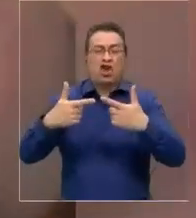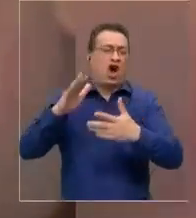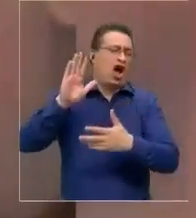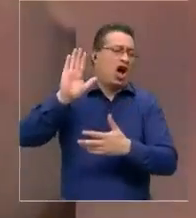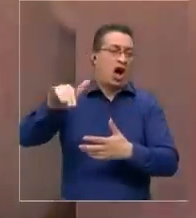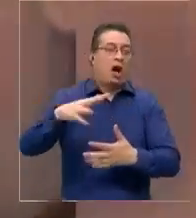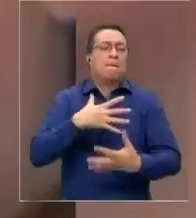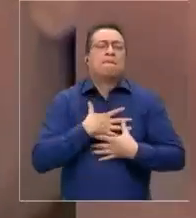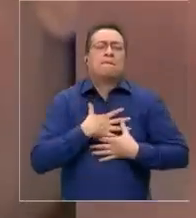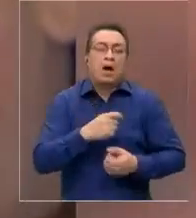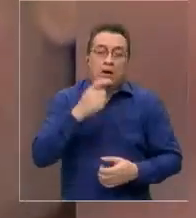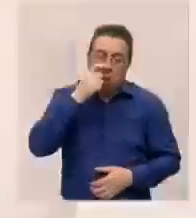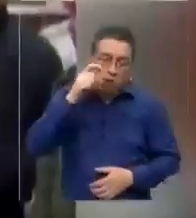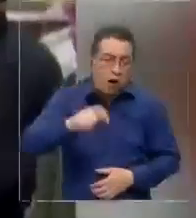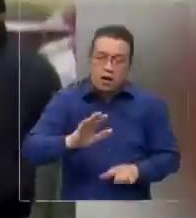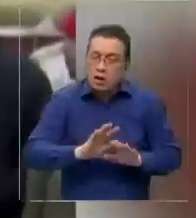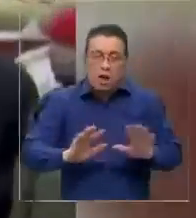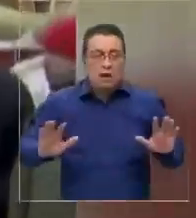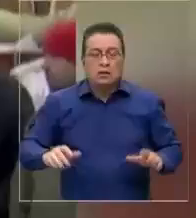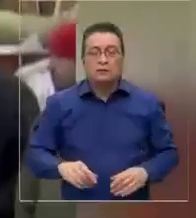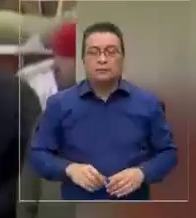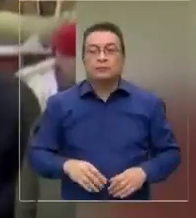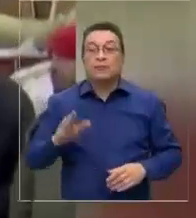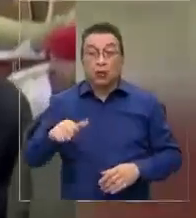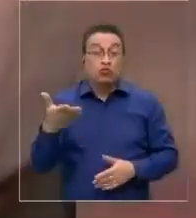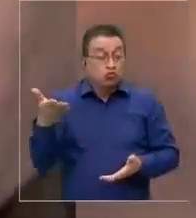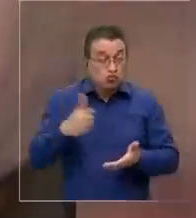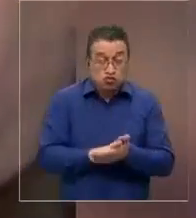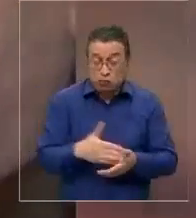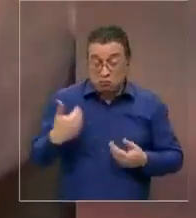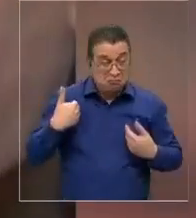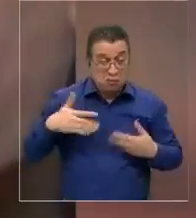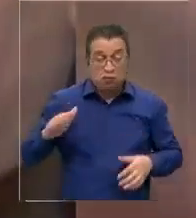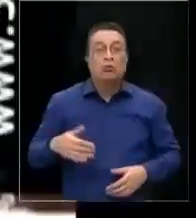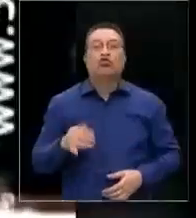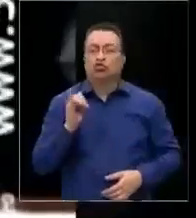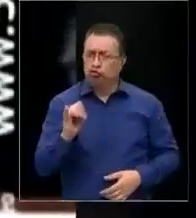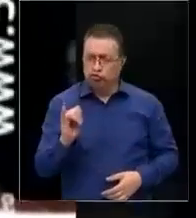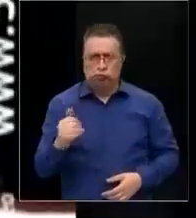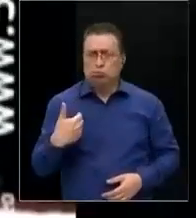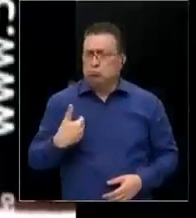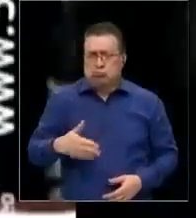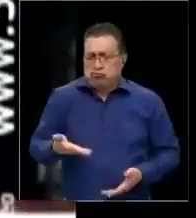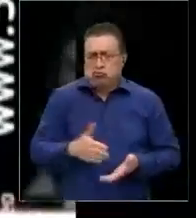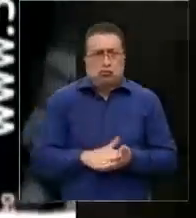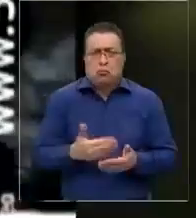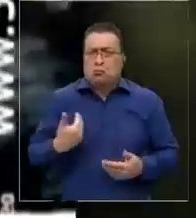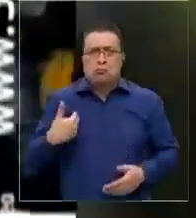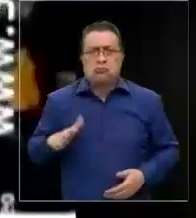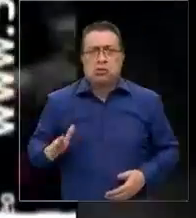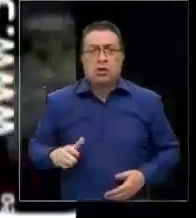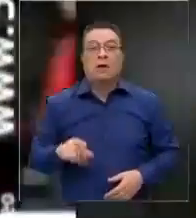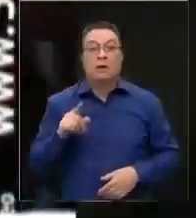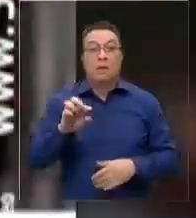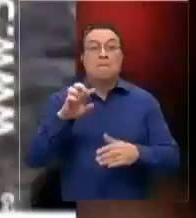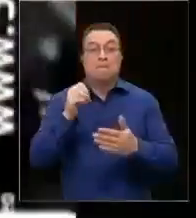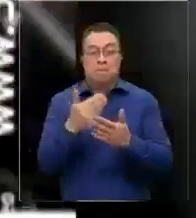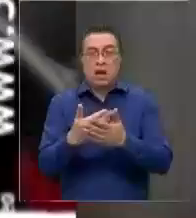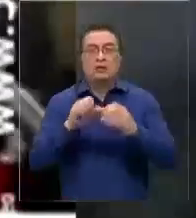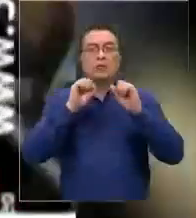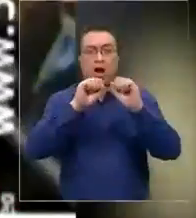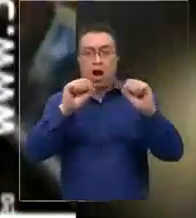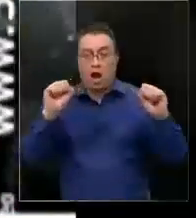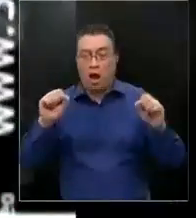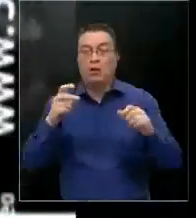a Ucrania. ¿Está dispuesto a morir por la causa? Sí. Una protesta pacífica que a los pocos días